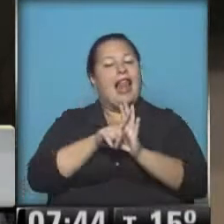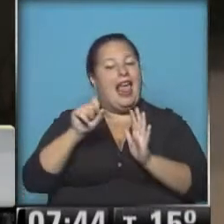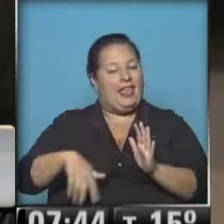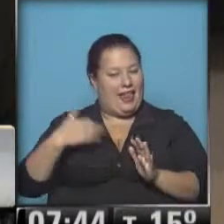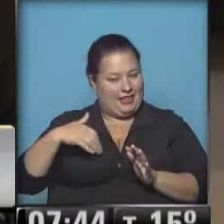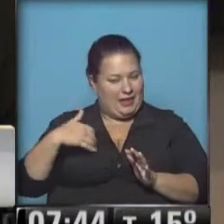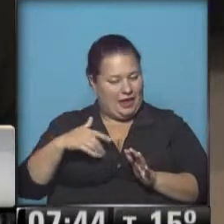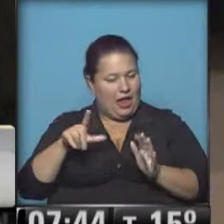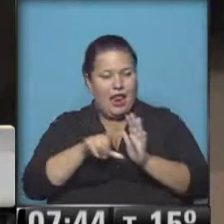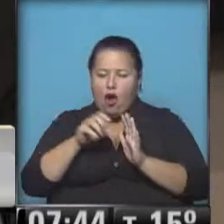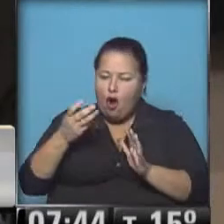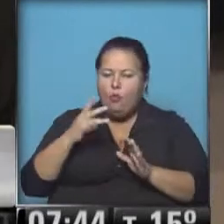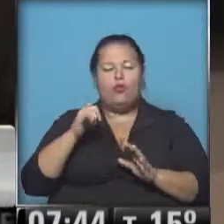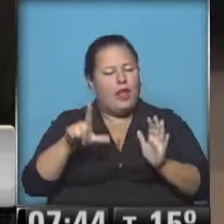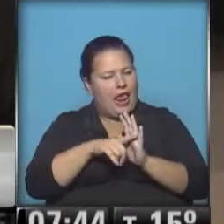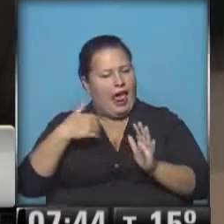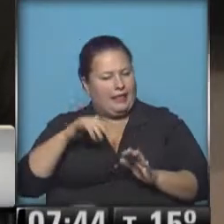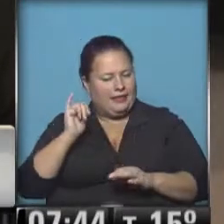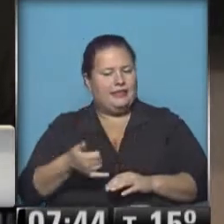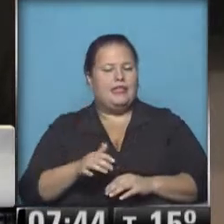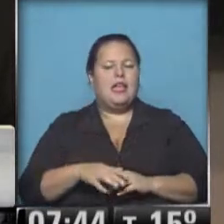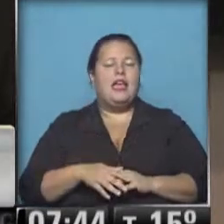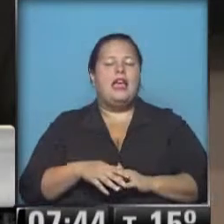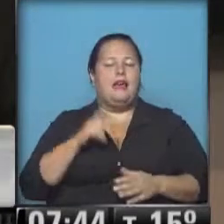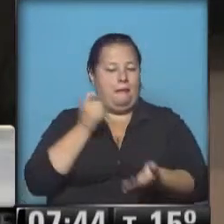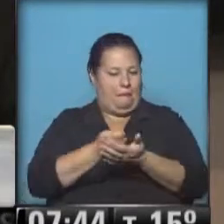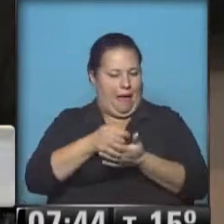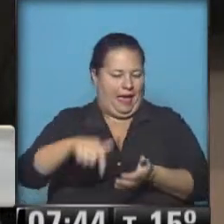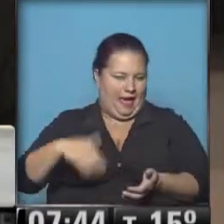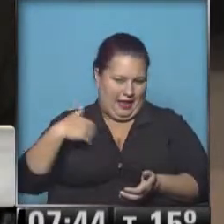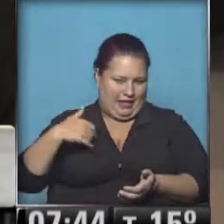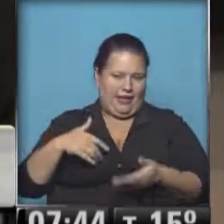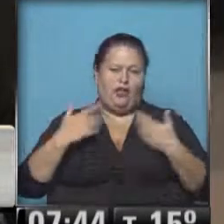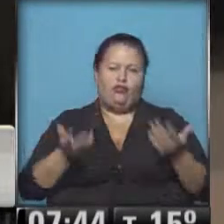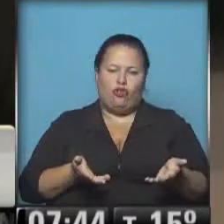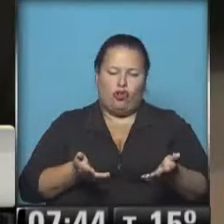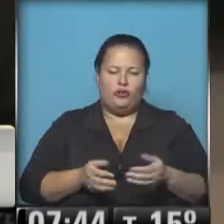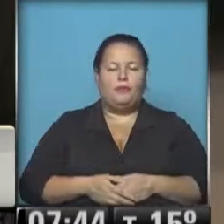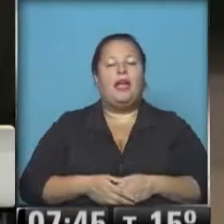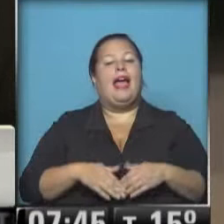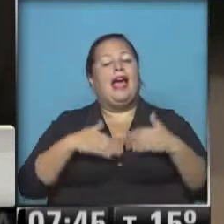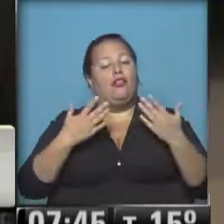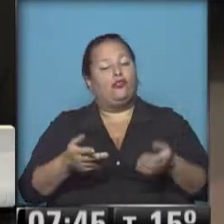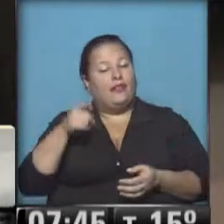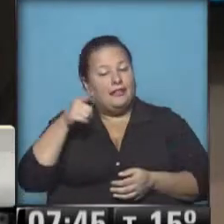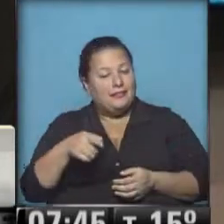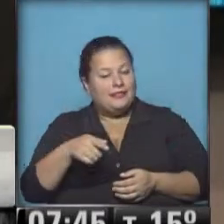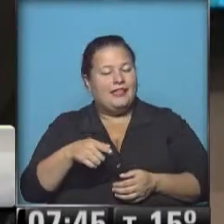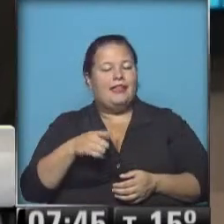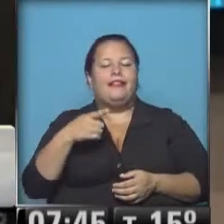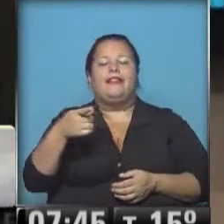como ley argentina bajo ley argentina y se paga en argentina mientras y entonces en este caso el